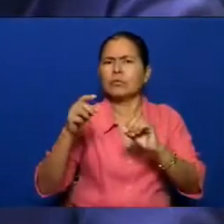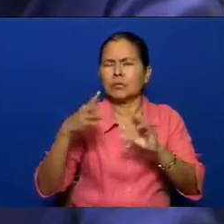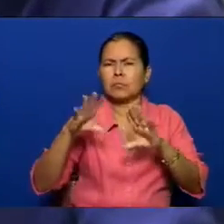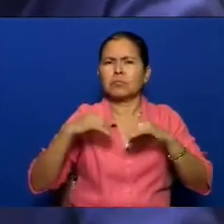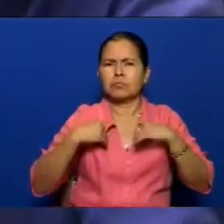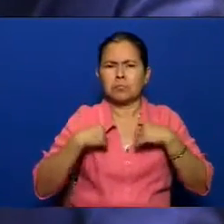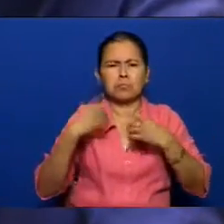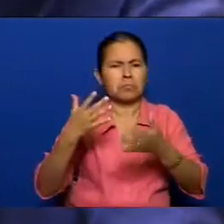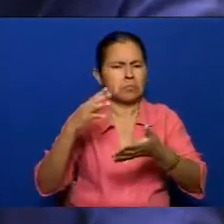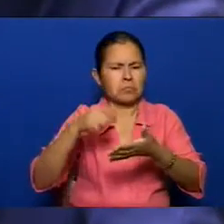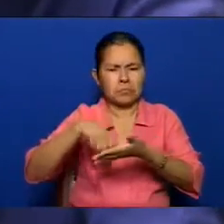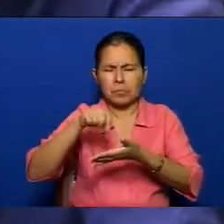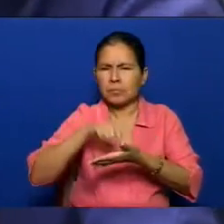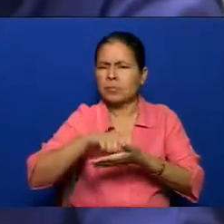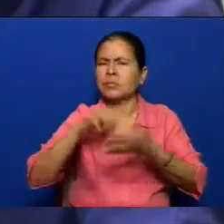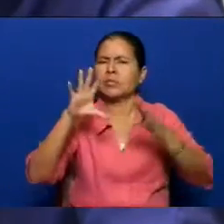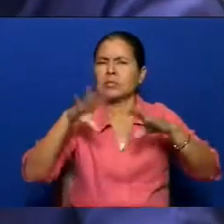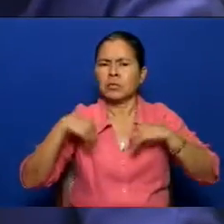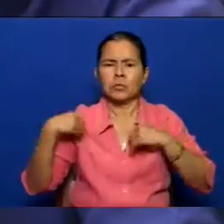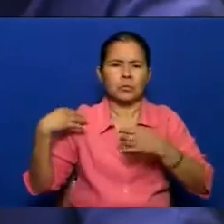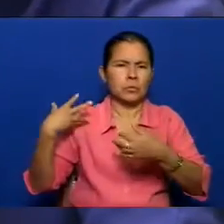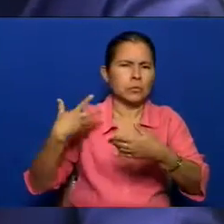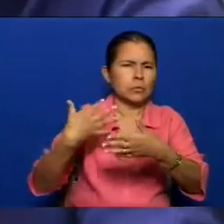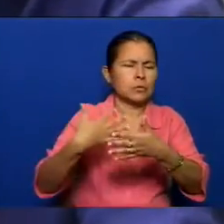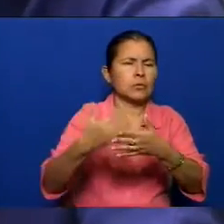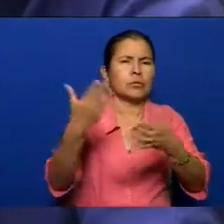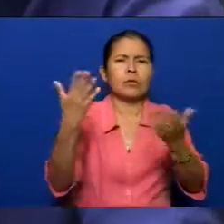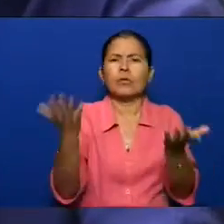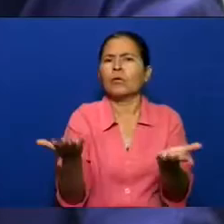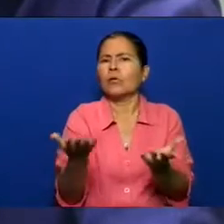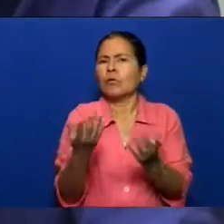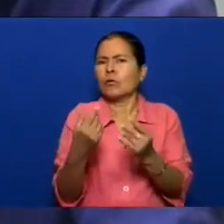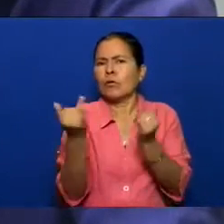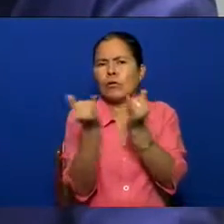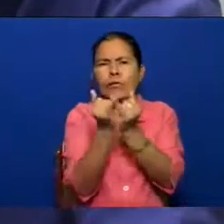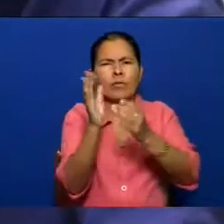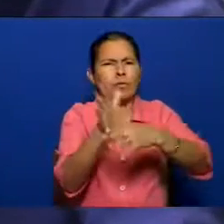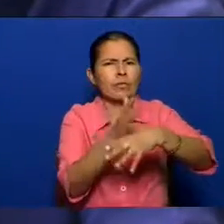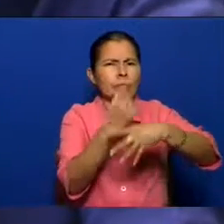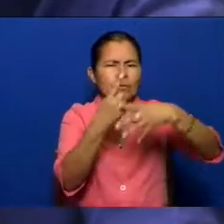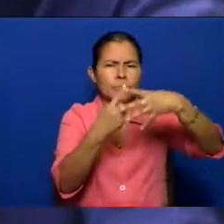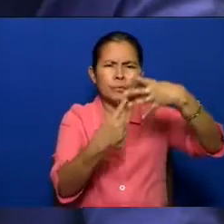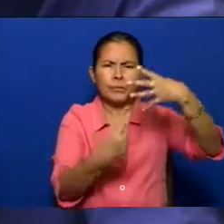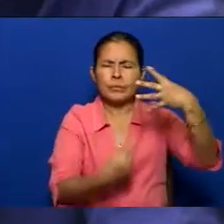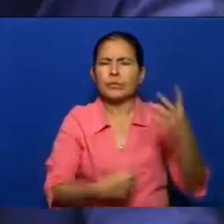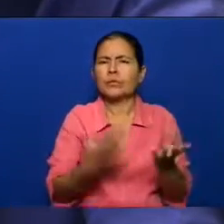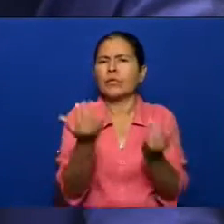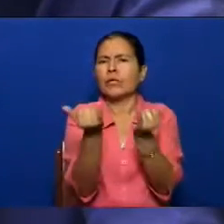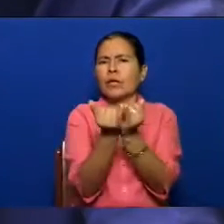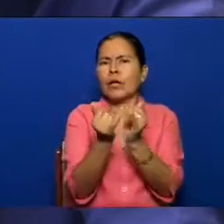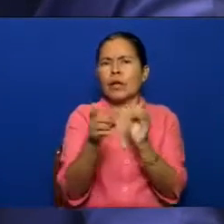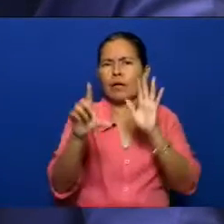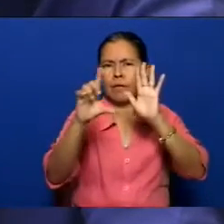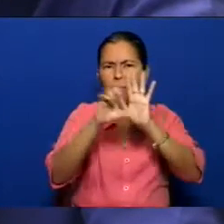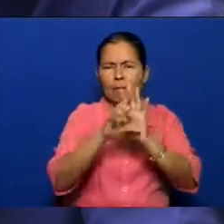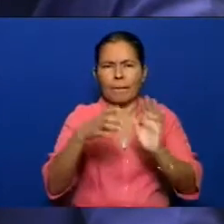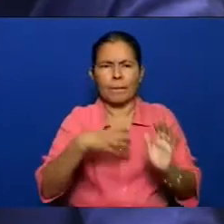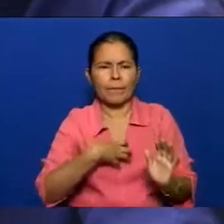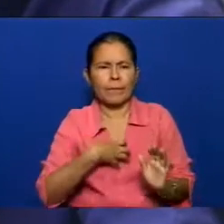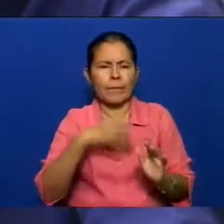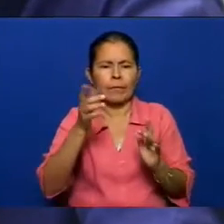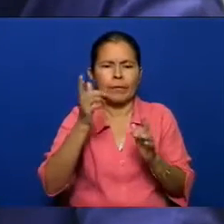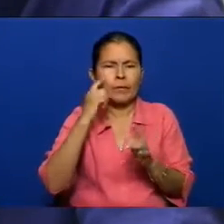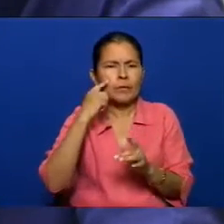Desde que ratificamos la convención hasta la fecha hemos creado un abanico de leyes que reconocen los derechos individuales y colectivos de la